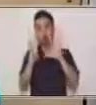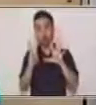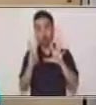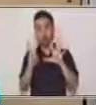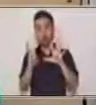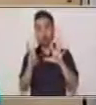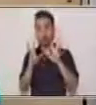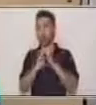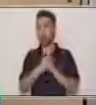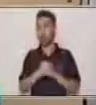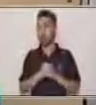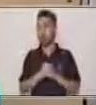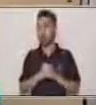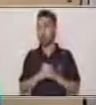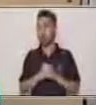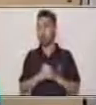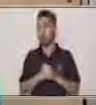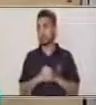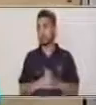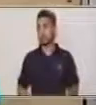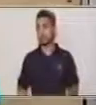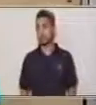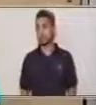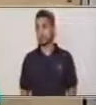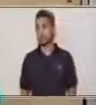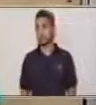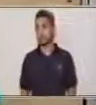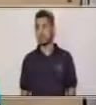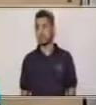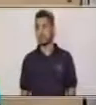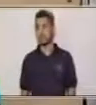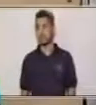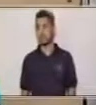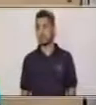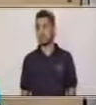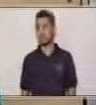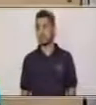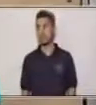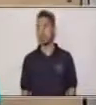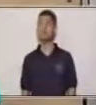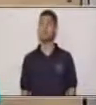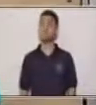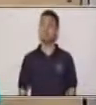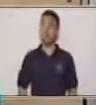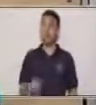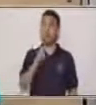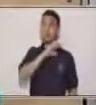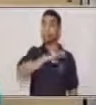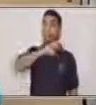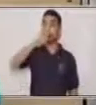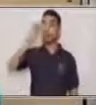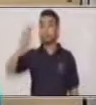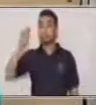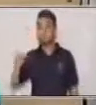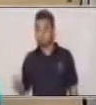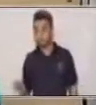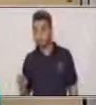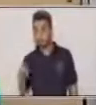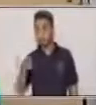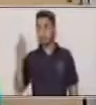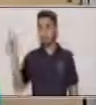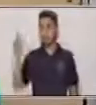7 más 1 son 8, exactamente. Entonces el perímetro de nuestro triángulo es